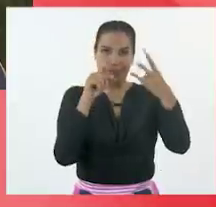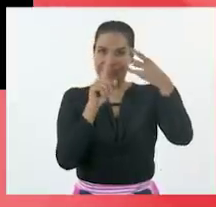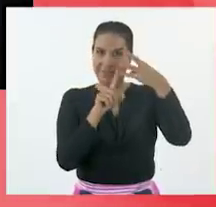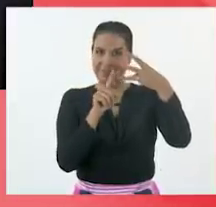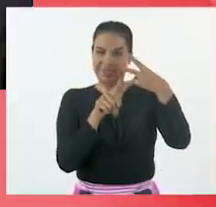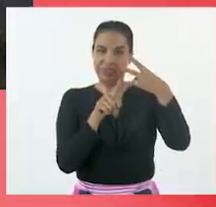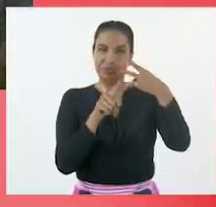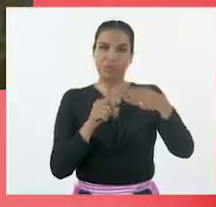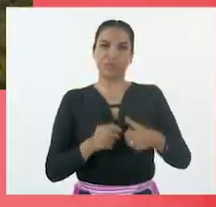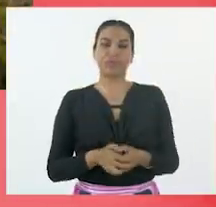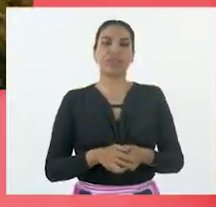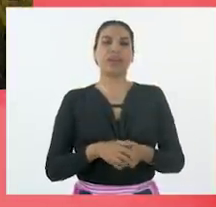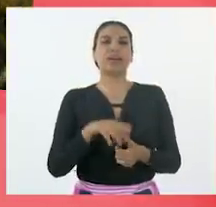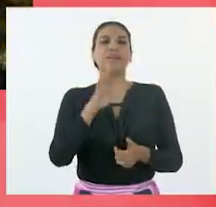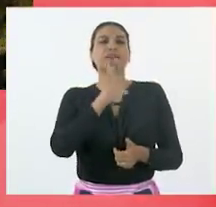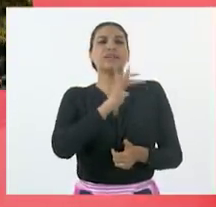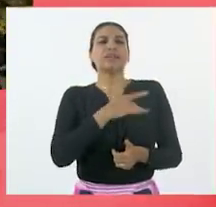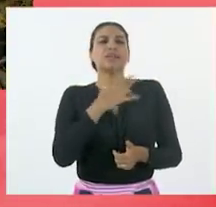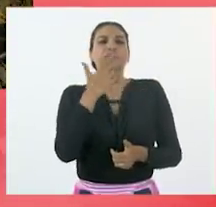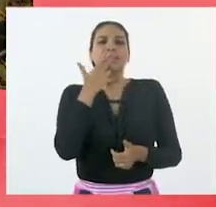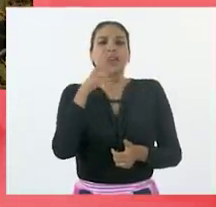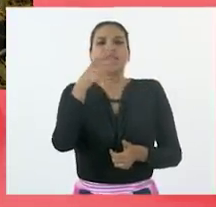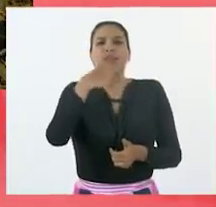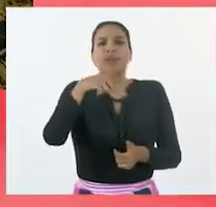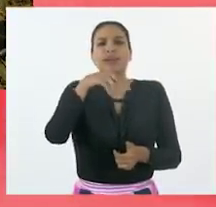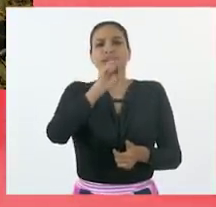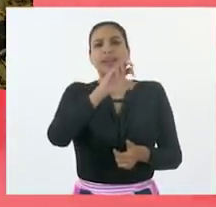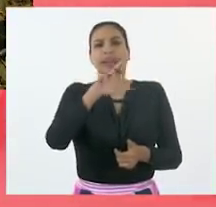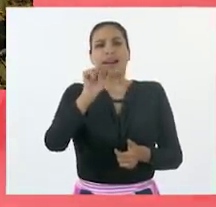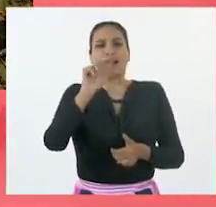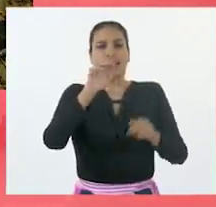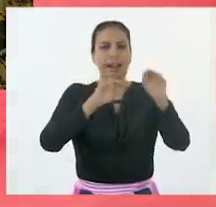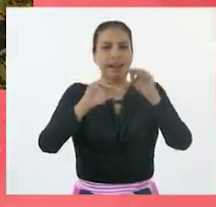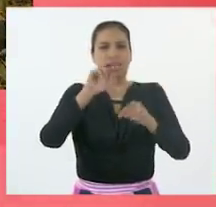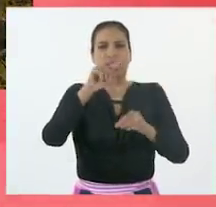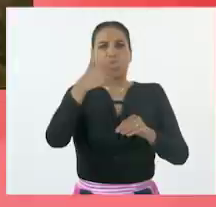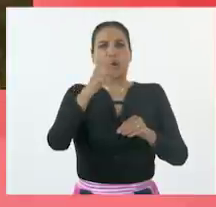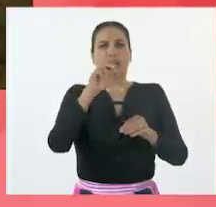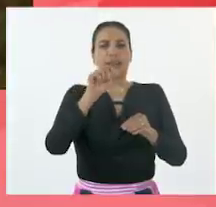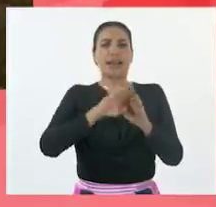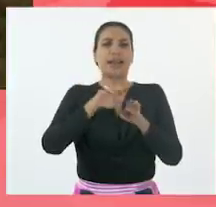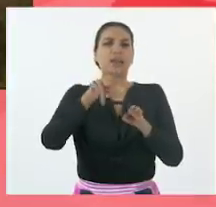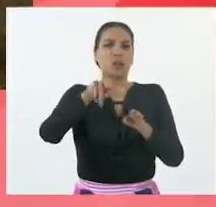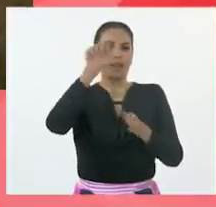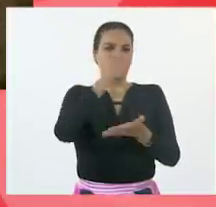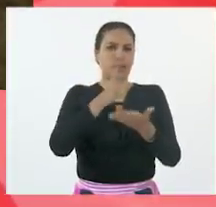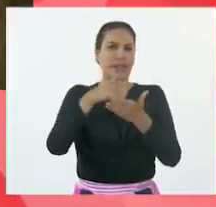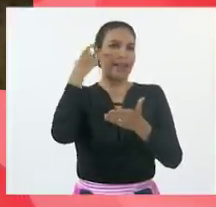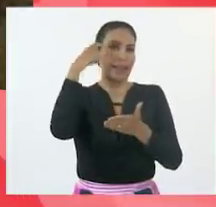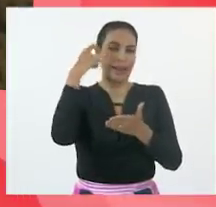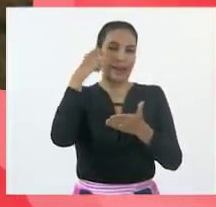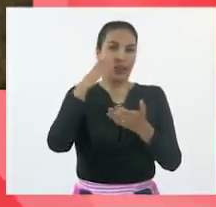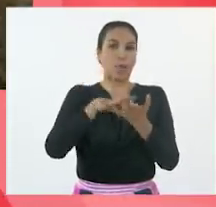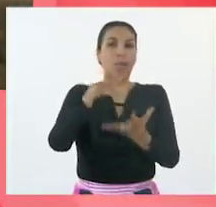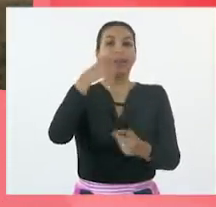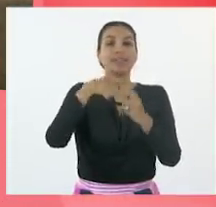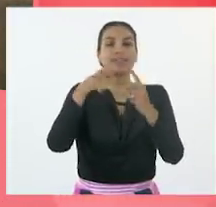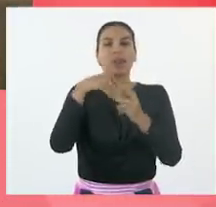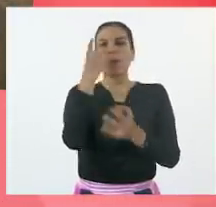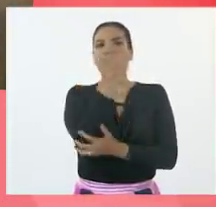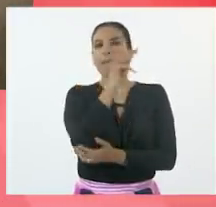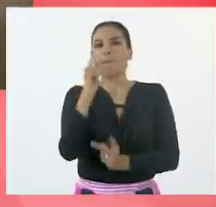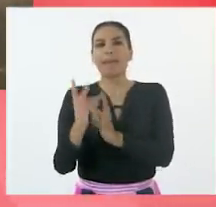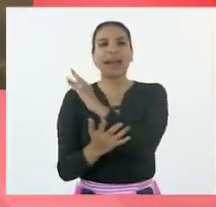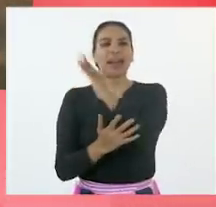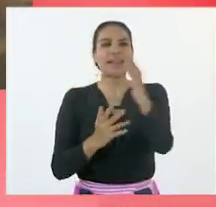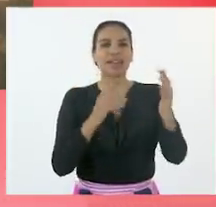puesto. La Reserva de la Biosfera Sierra Gorda está ubicada al norte de la ciudad de Querétaro. En su majestuosa vegetación